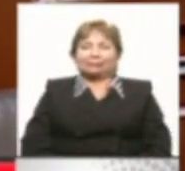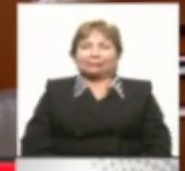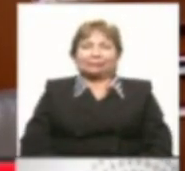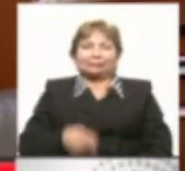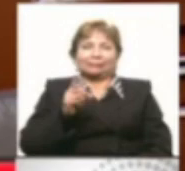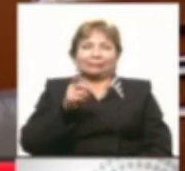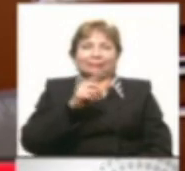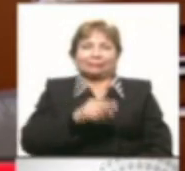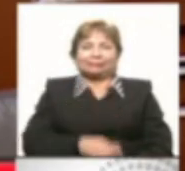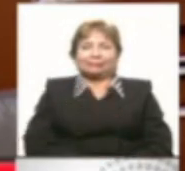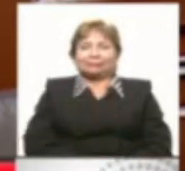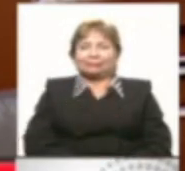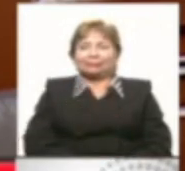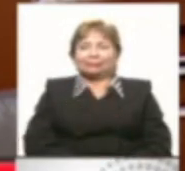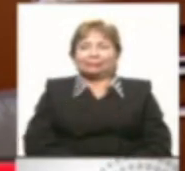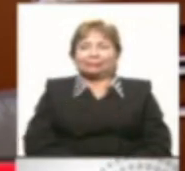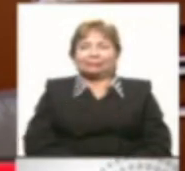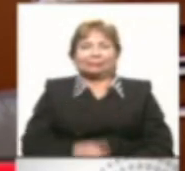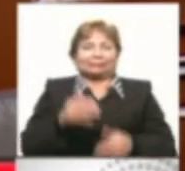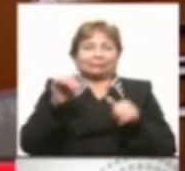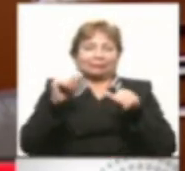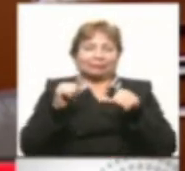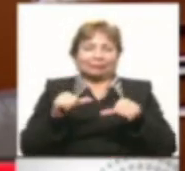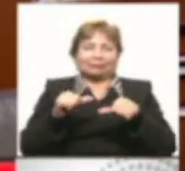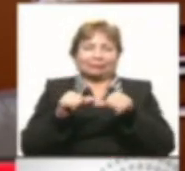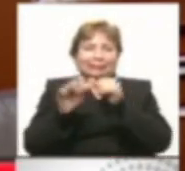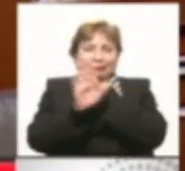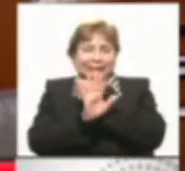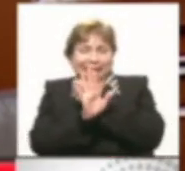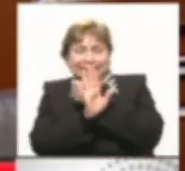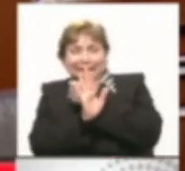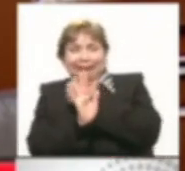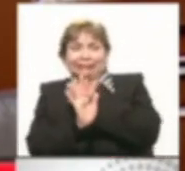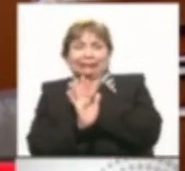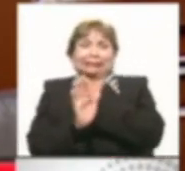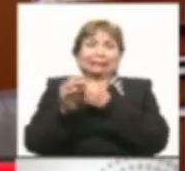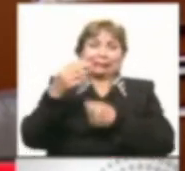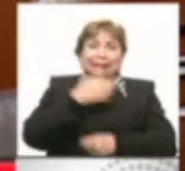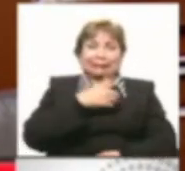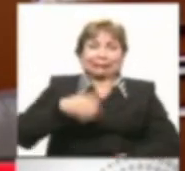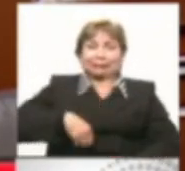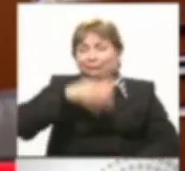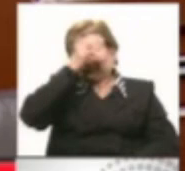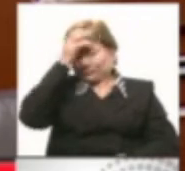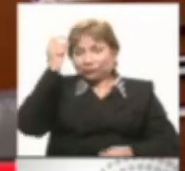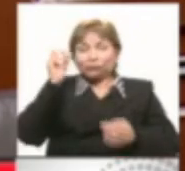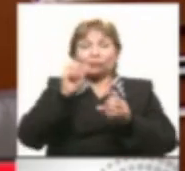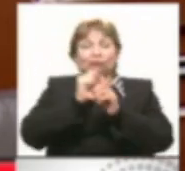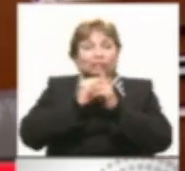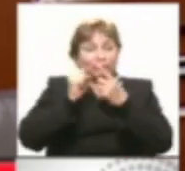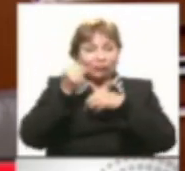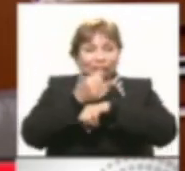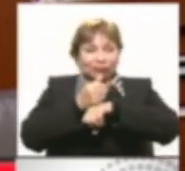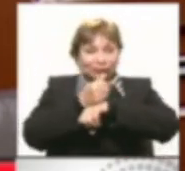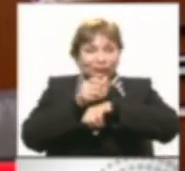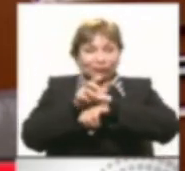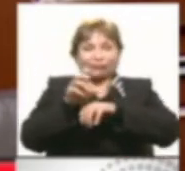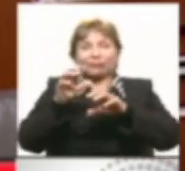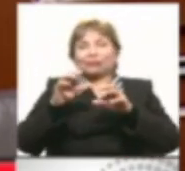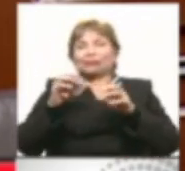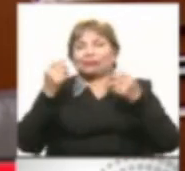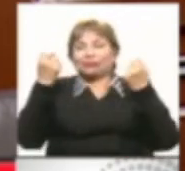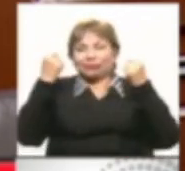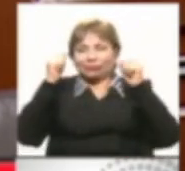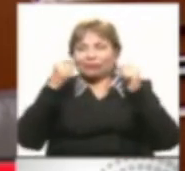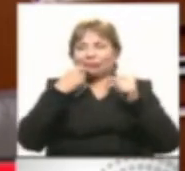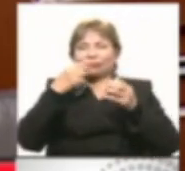Pero usted se queda escudándose en el presidente, aprovechando que son socios del mismo sindicato,